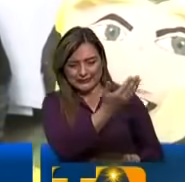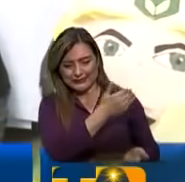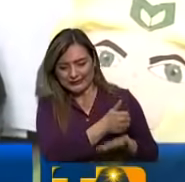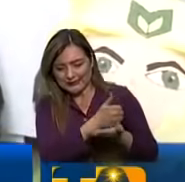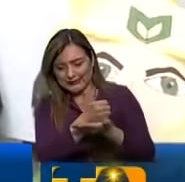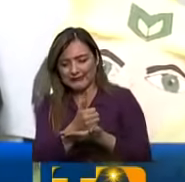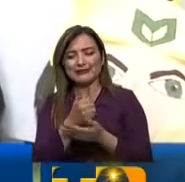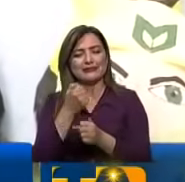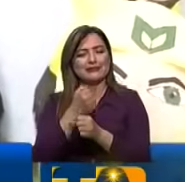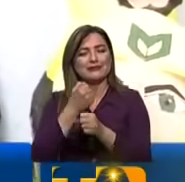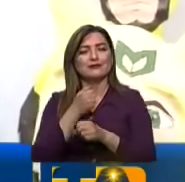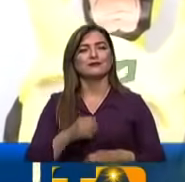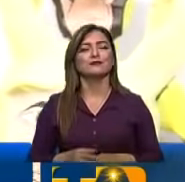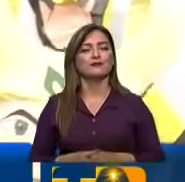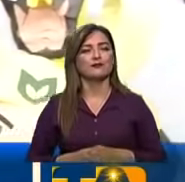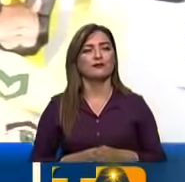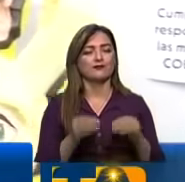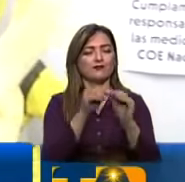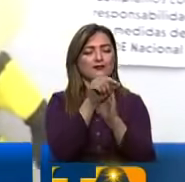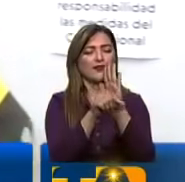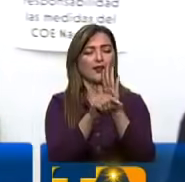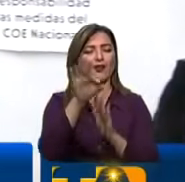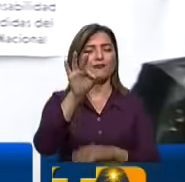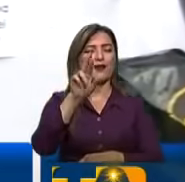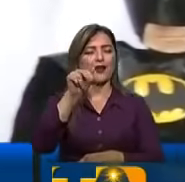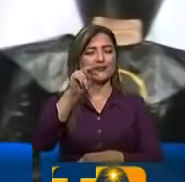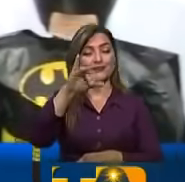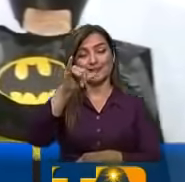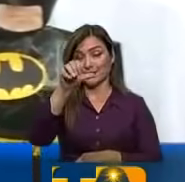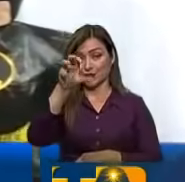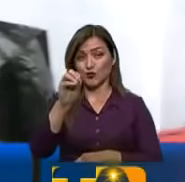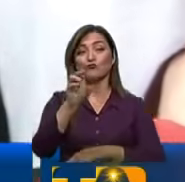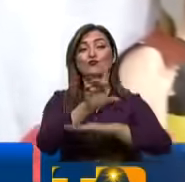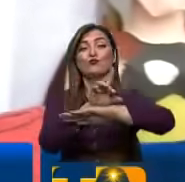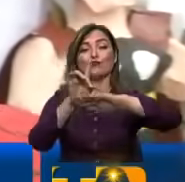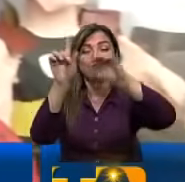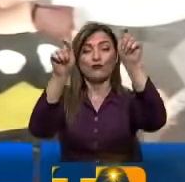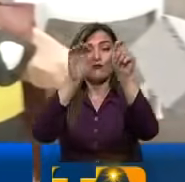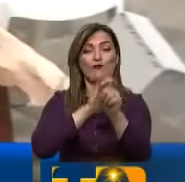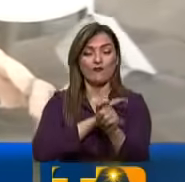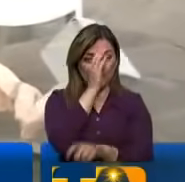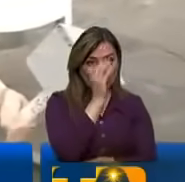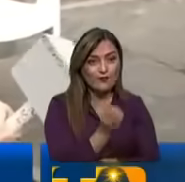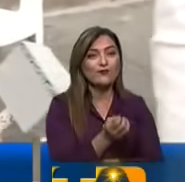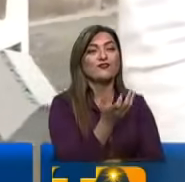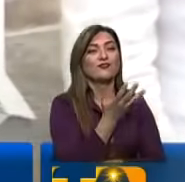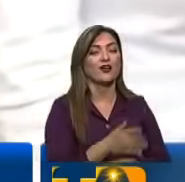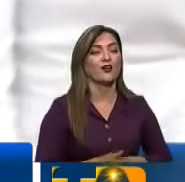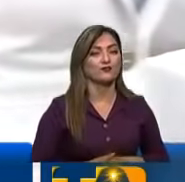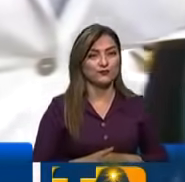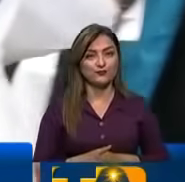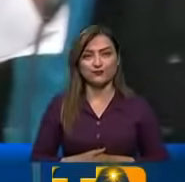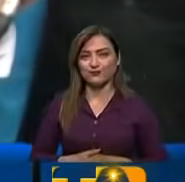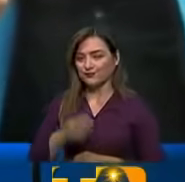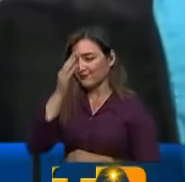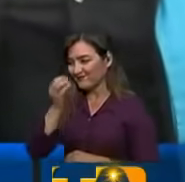muñecos. Pero para que nos cuente un poquito más detalles, estamos con Francisco Carrión, director del Patronato. Muy buenos días. Buenos días,